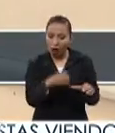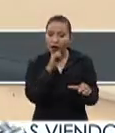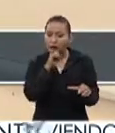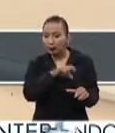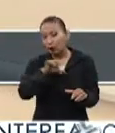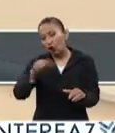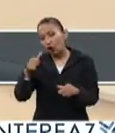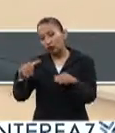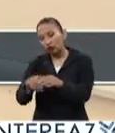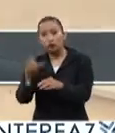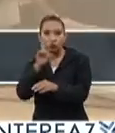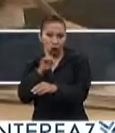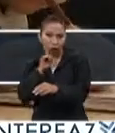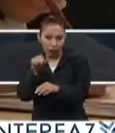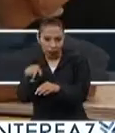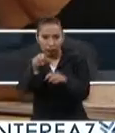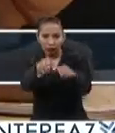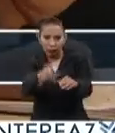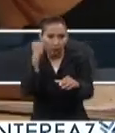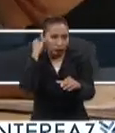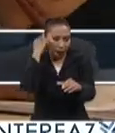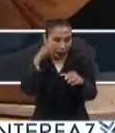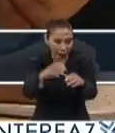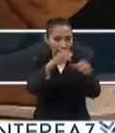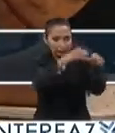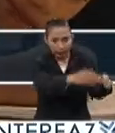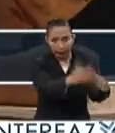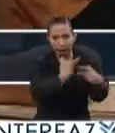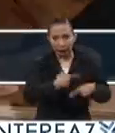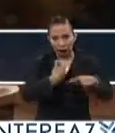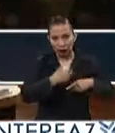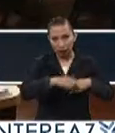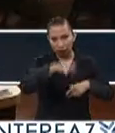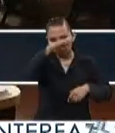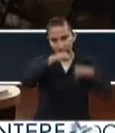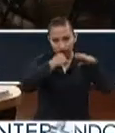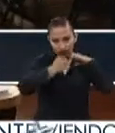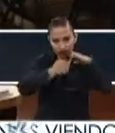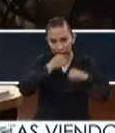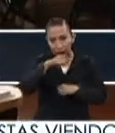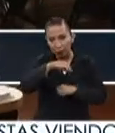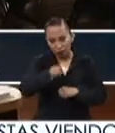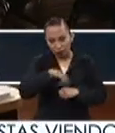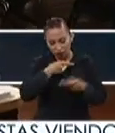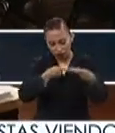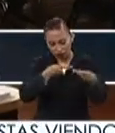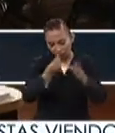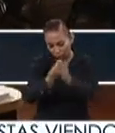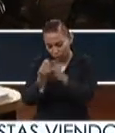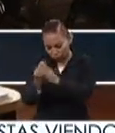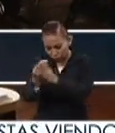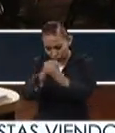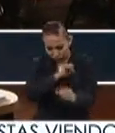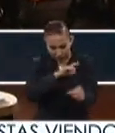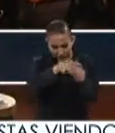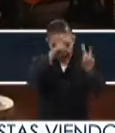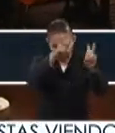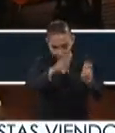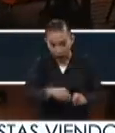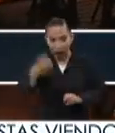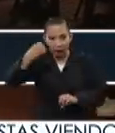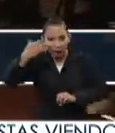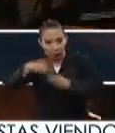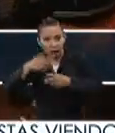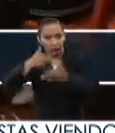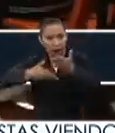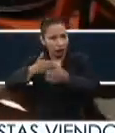también las mujeres, como son los indígenas, como son las personas mayores, es que hemos desarrollado cursos,